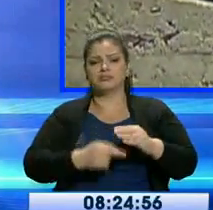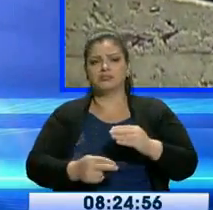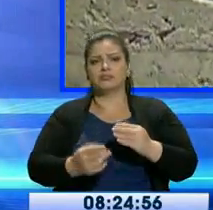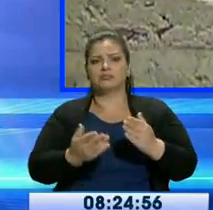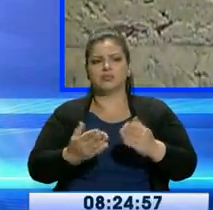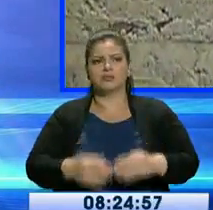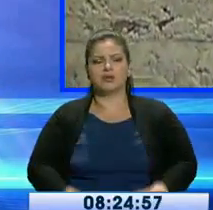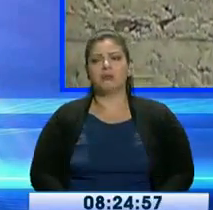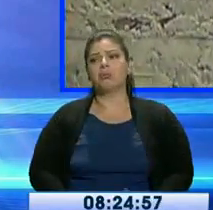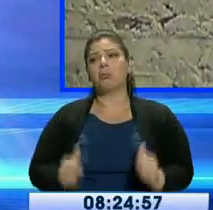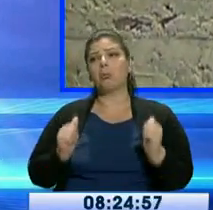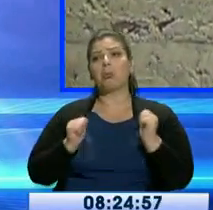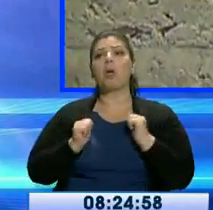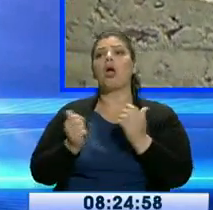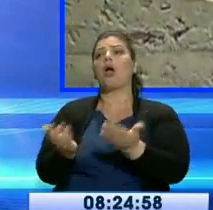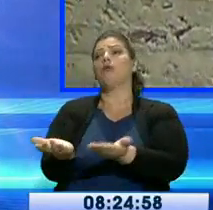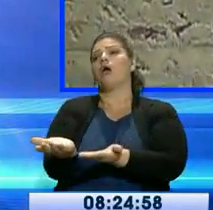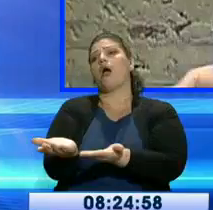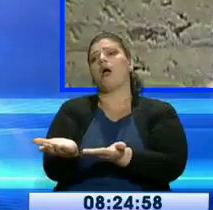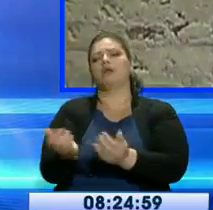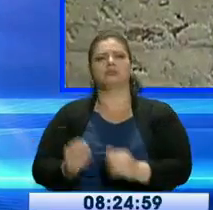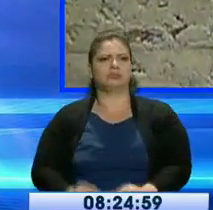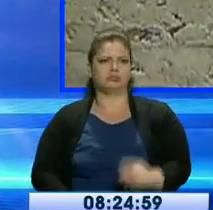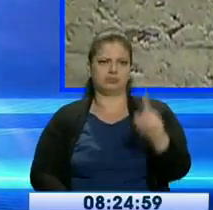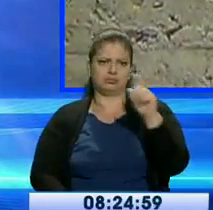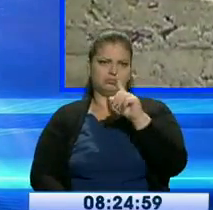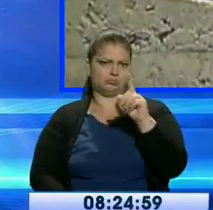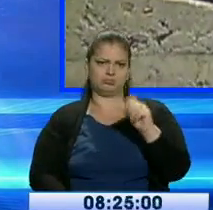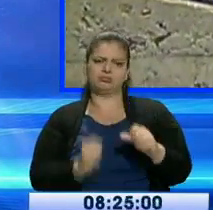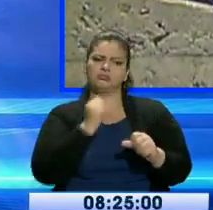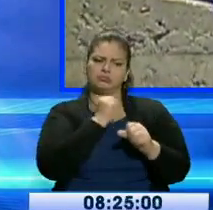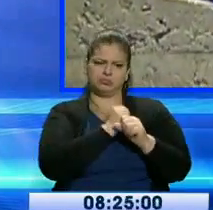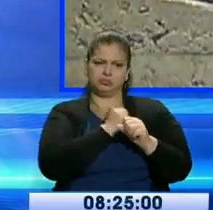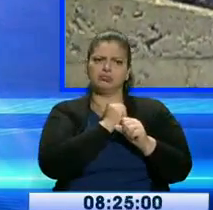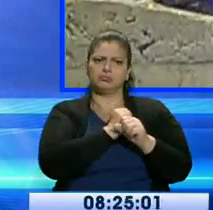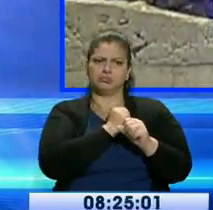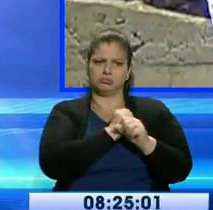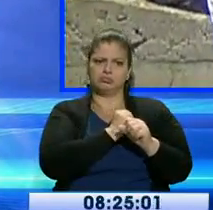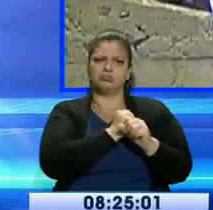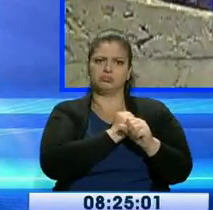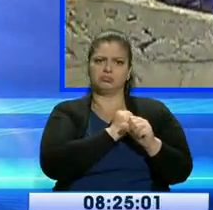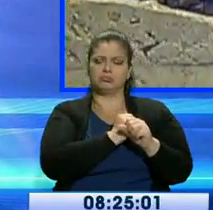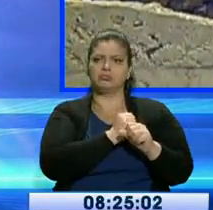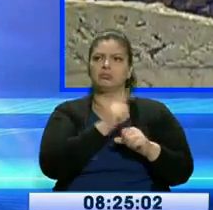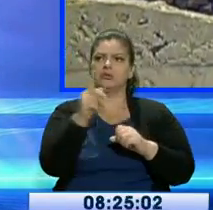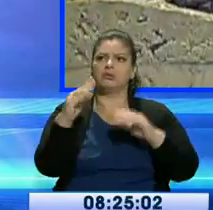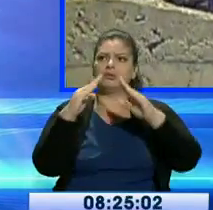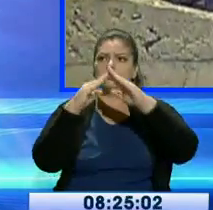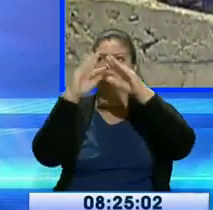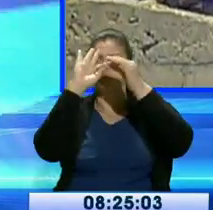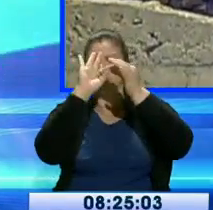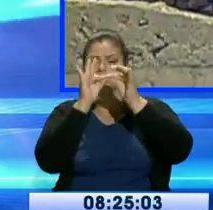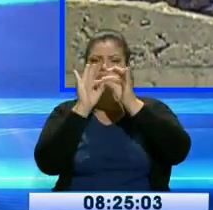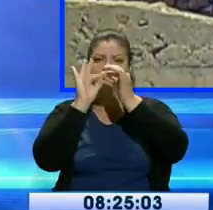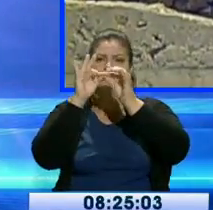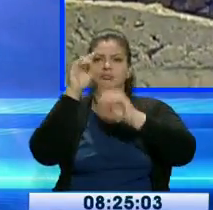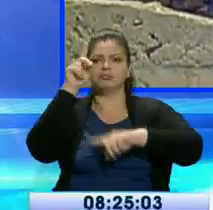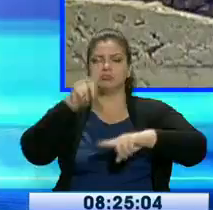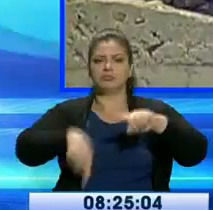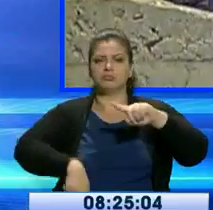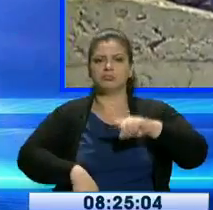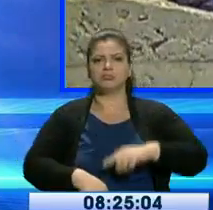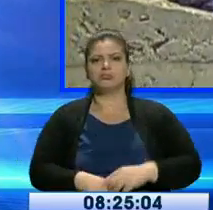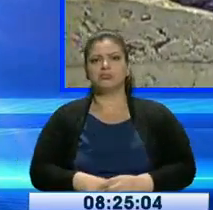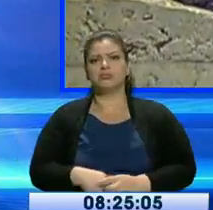cruzados. Ellas siguen trabajando para tratar de comer, pero no pueden parar nuevamente la casa ni las paredes. Imagínate el trabajo, como decía la señora,